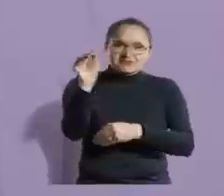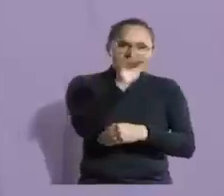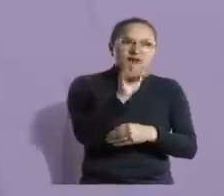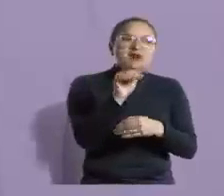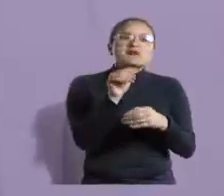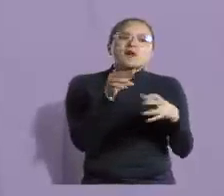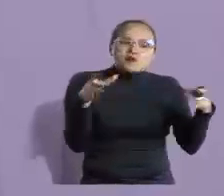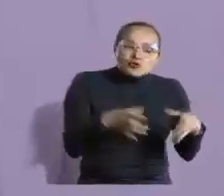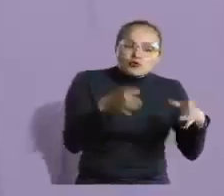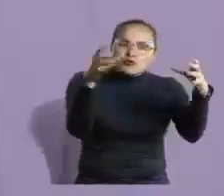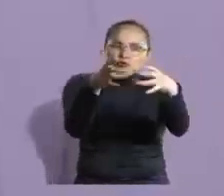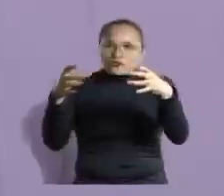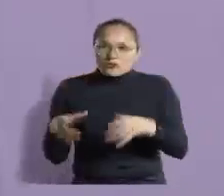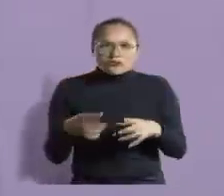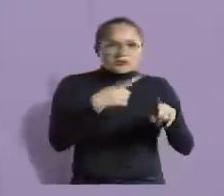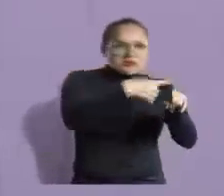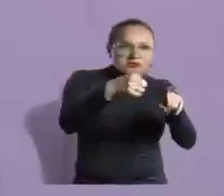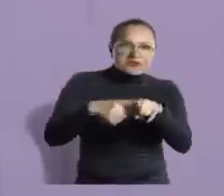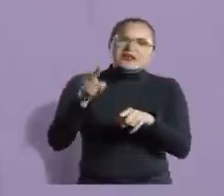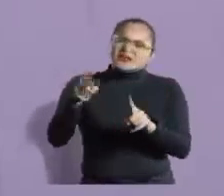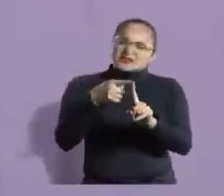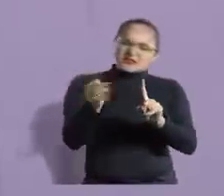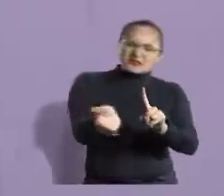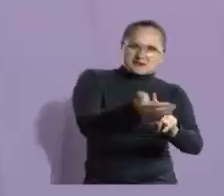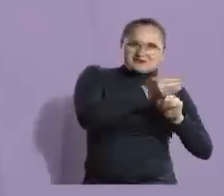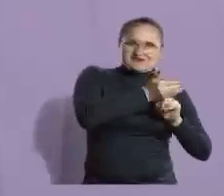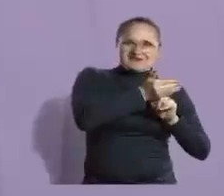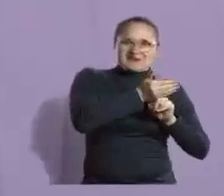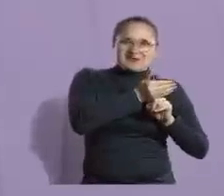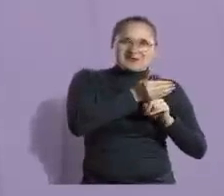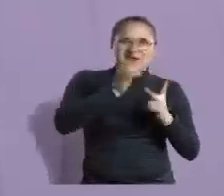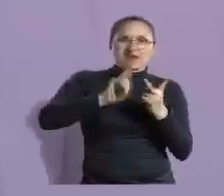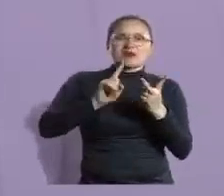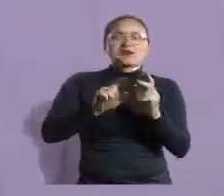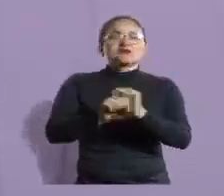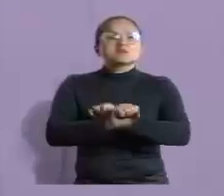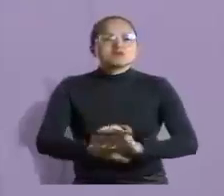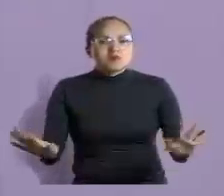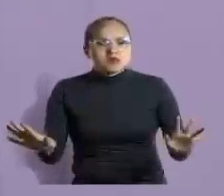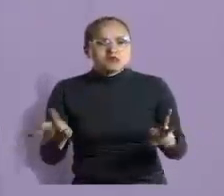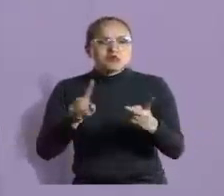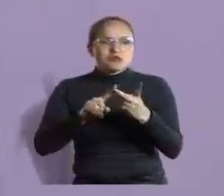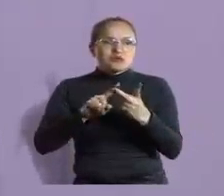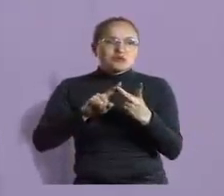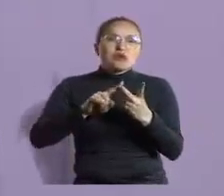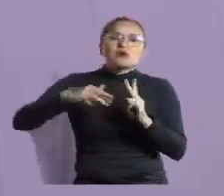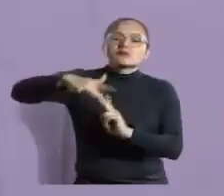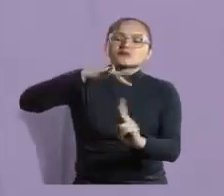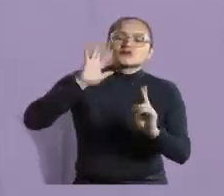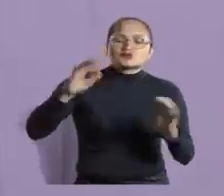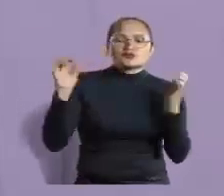diferencia en el tema de que es una detención desaparición forzada y los desaparecidos en el contexto y razón del conflicto